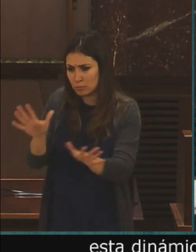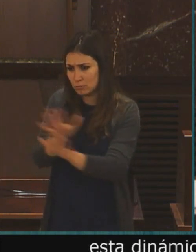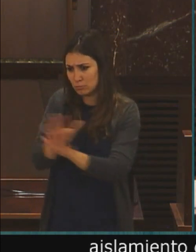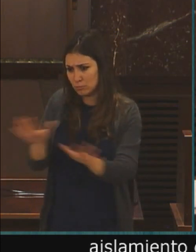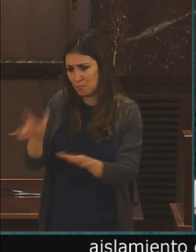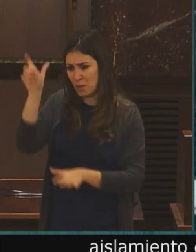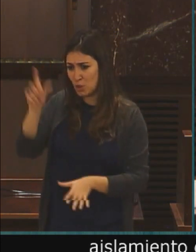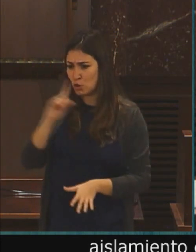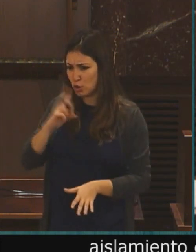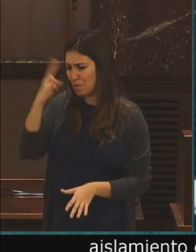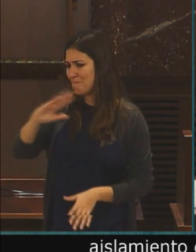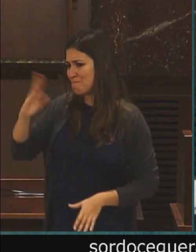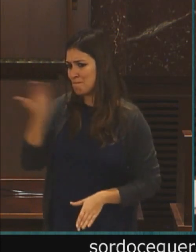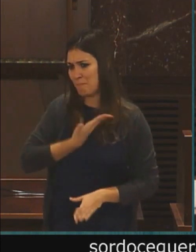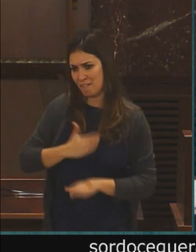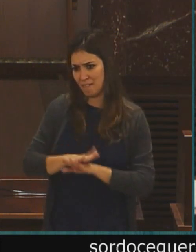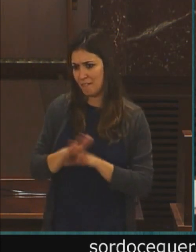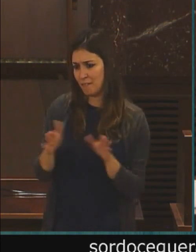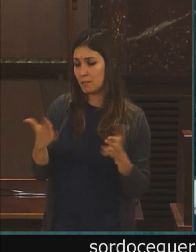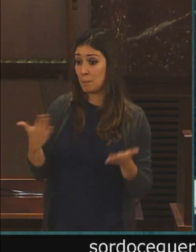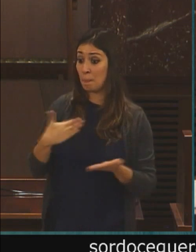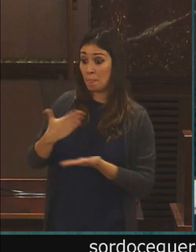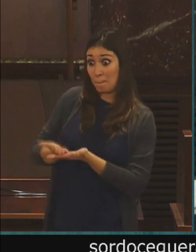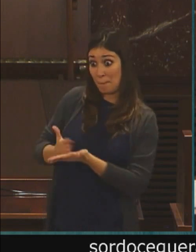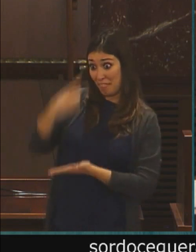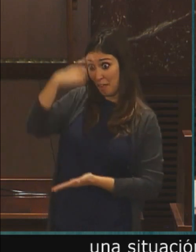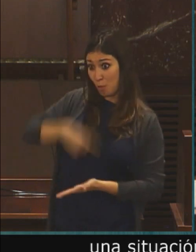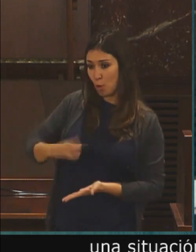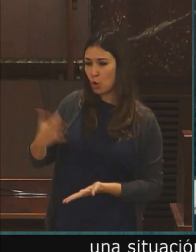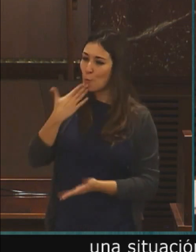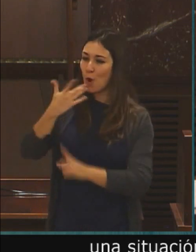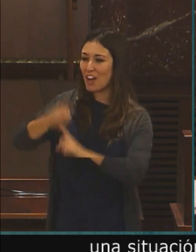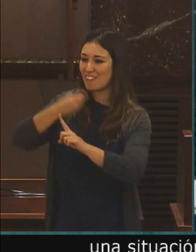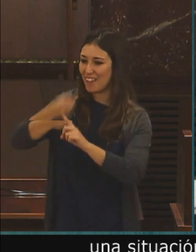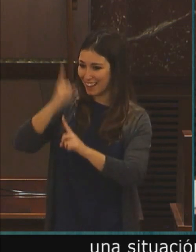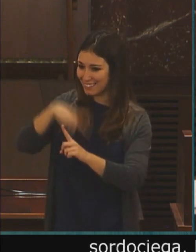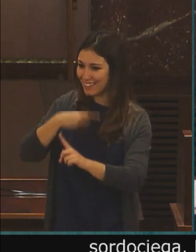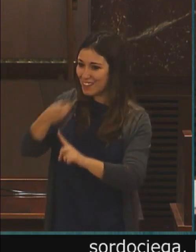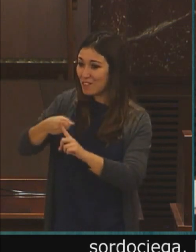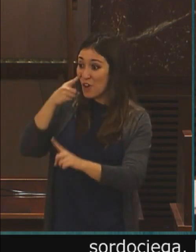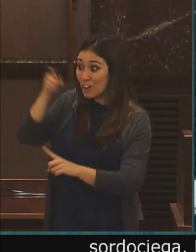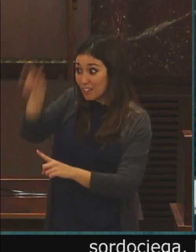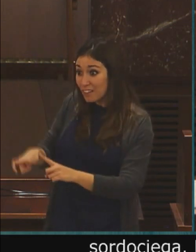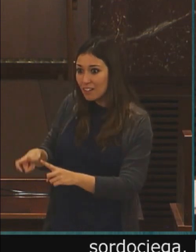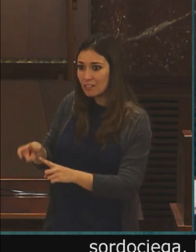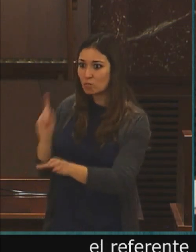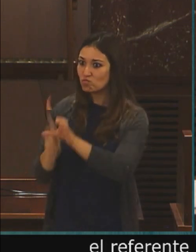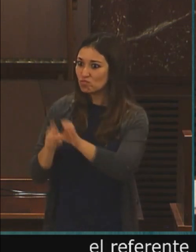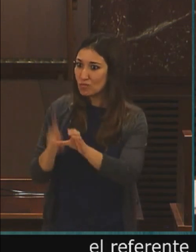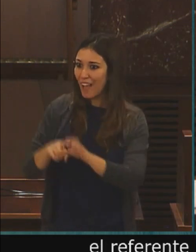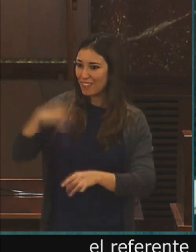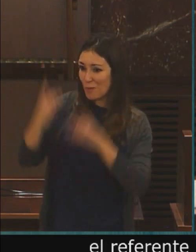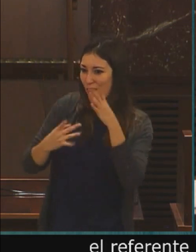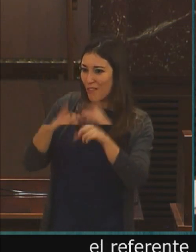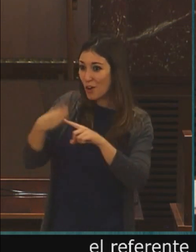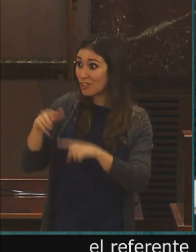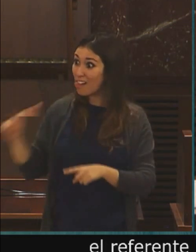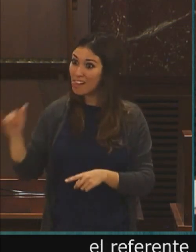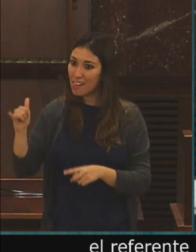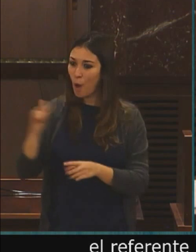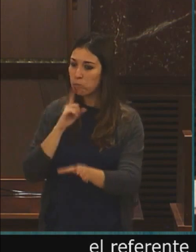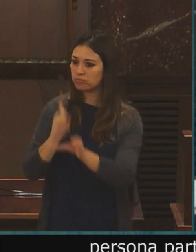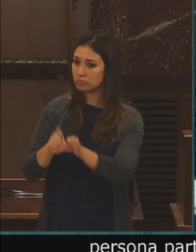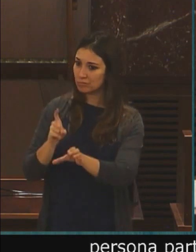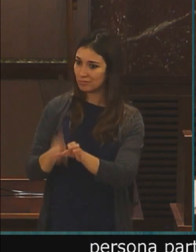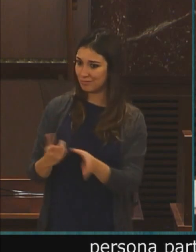extrema para la persona sordociega. El mediador tiene que ser el referente para conseguir que la persona participe en todas las actividades que existan en la